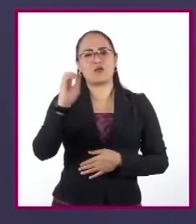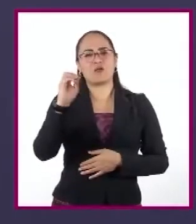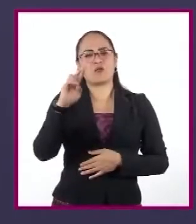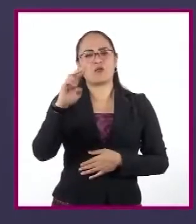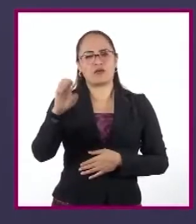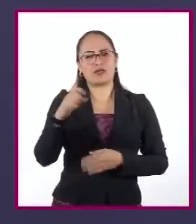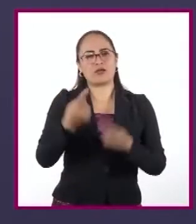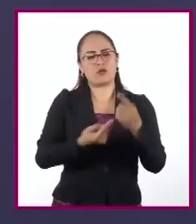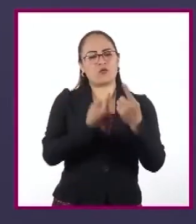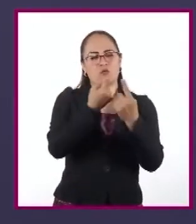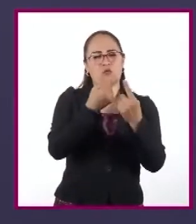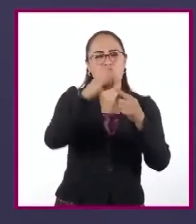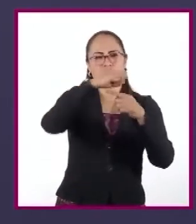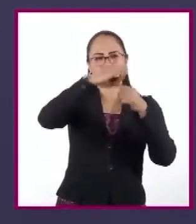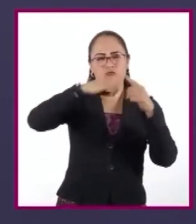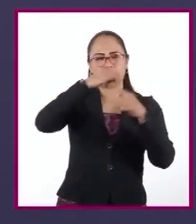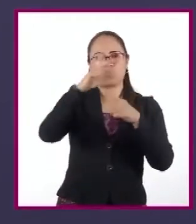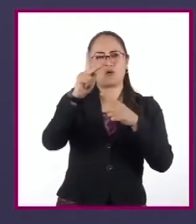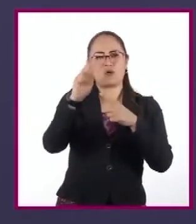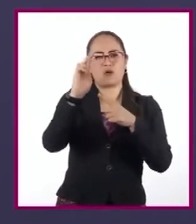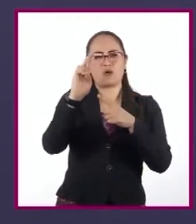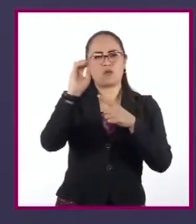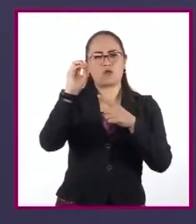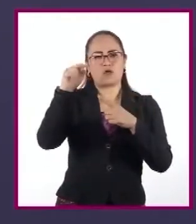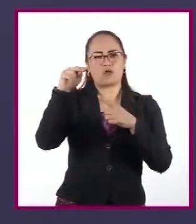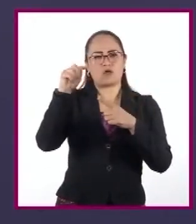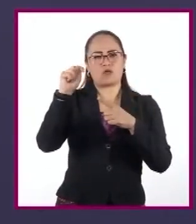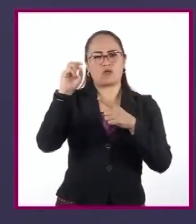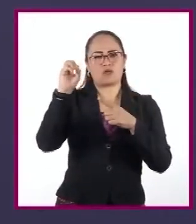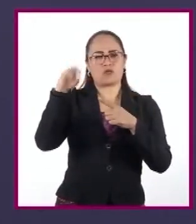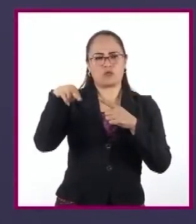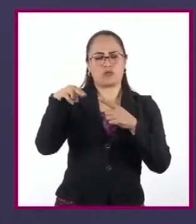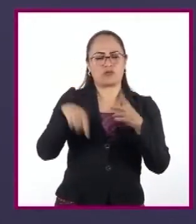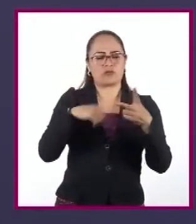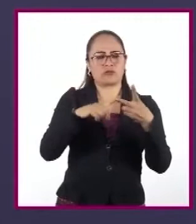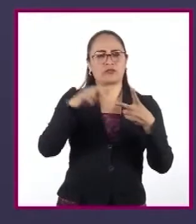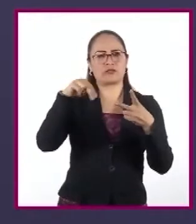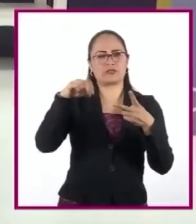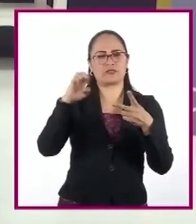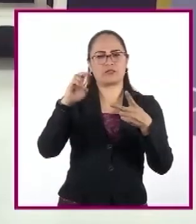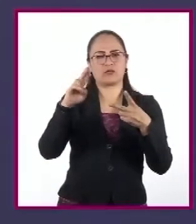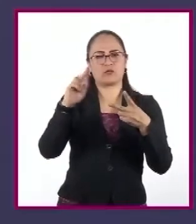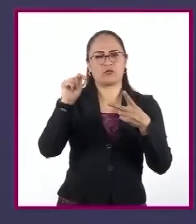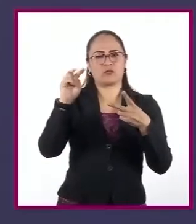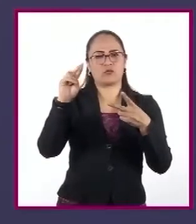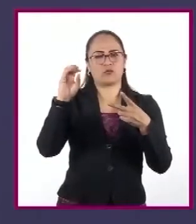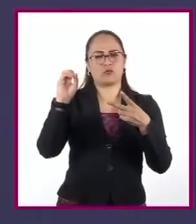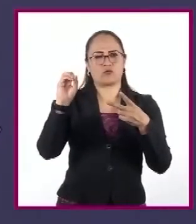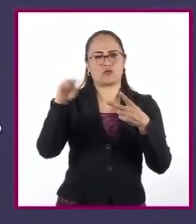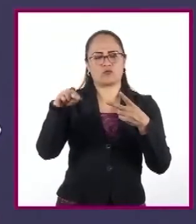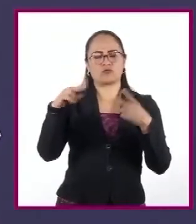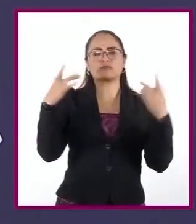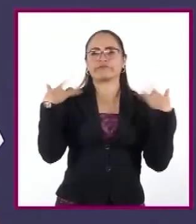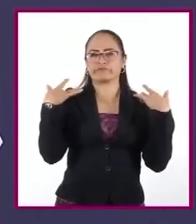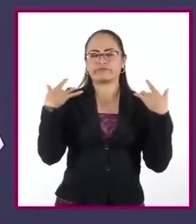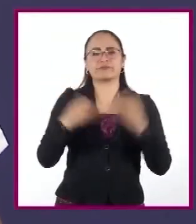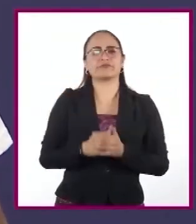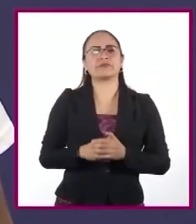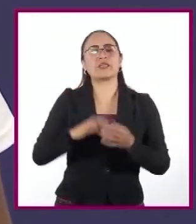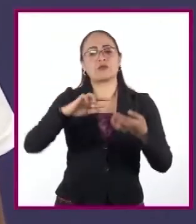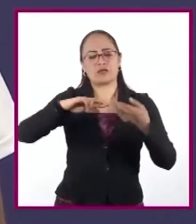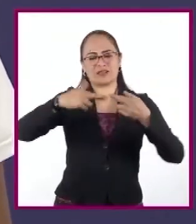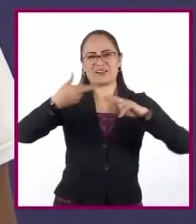un protón y un electrón que lo hacen eléctricamente neutro. Construyámoslo. Auxiliándose del hilo